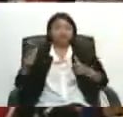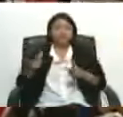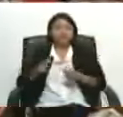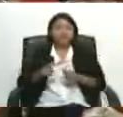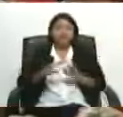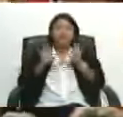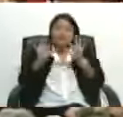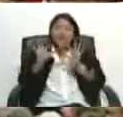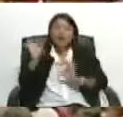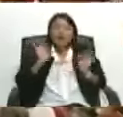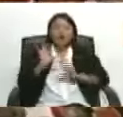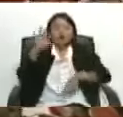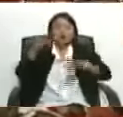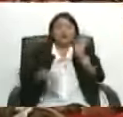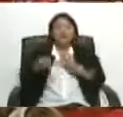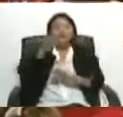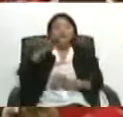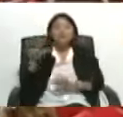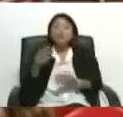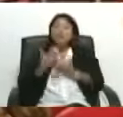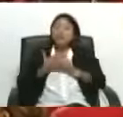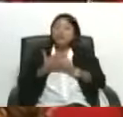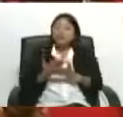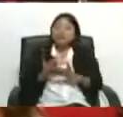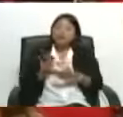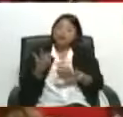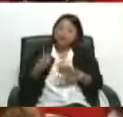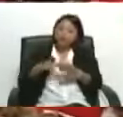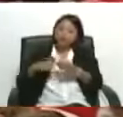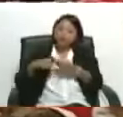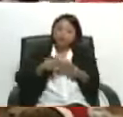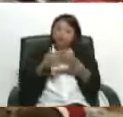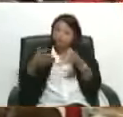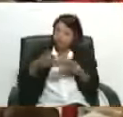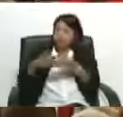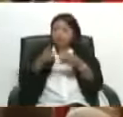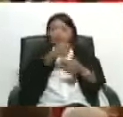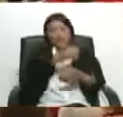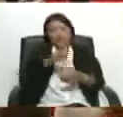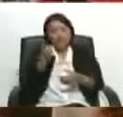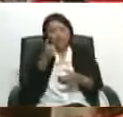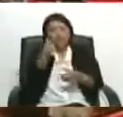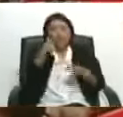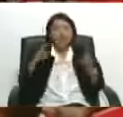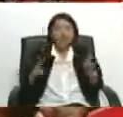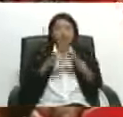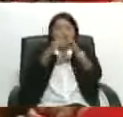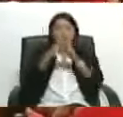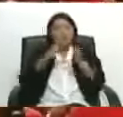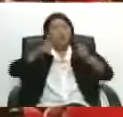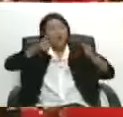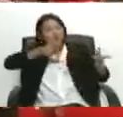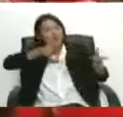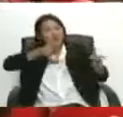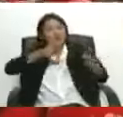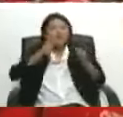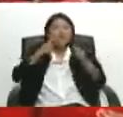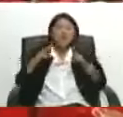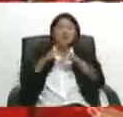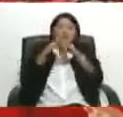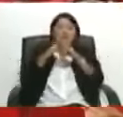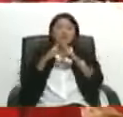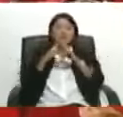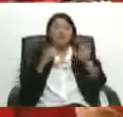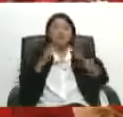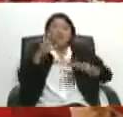10, 15. Hay que conformar entonces el equipo. Y nos veremos nosotros, hermano Rafael, en unos 10